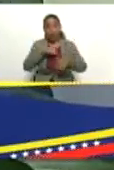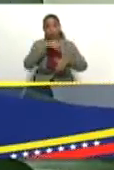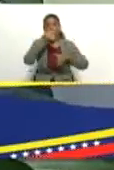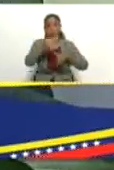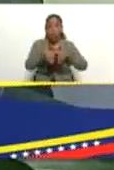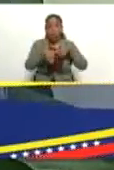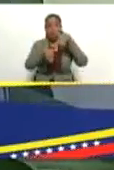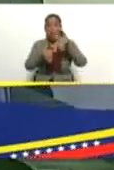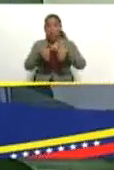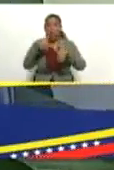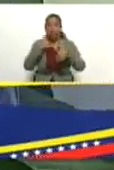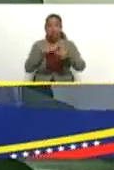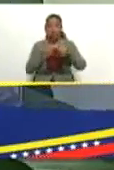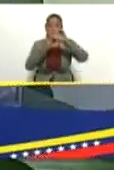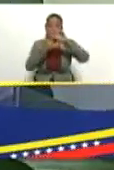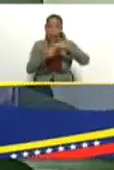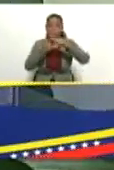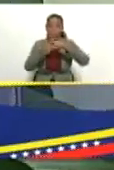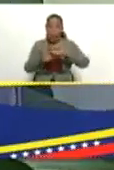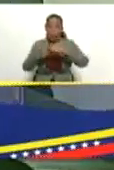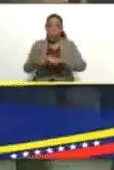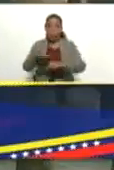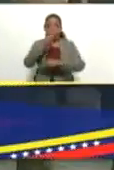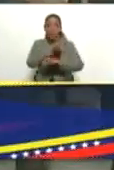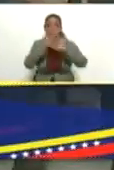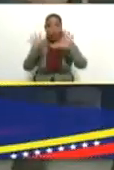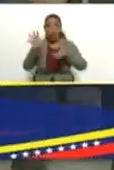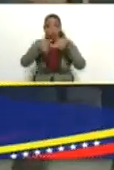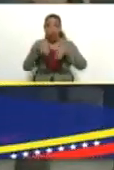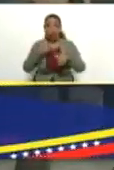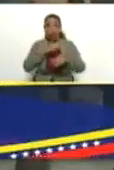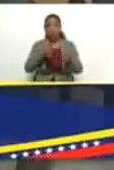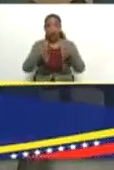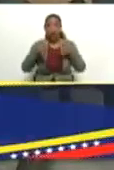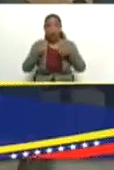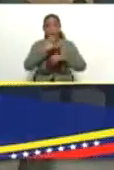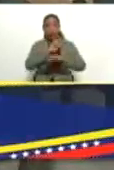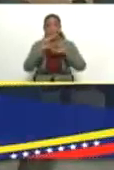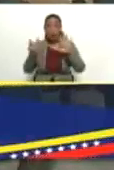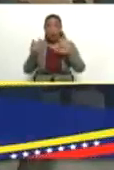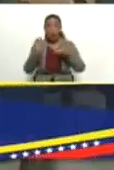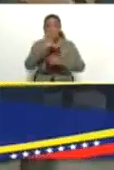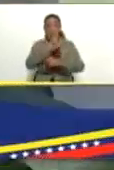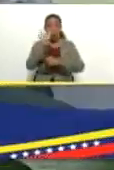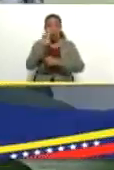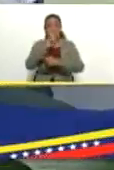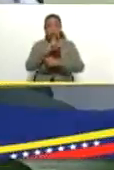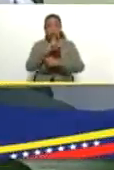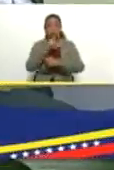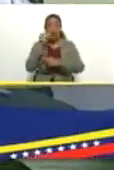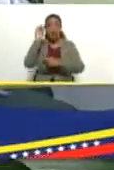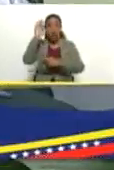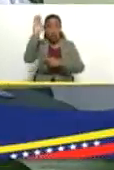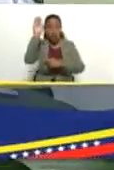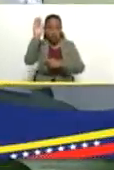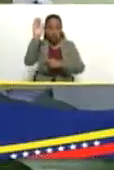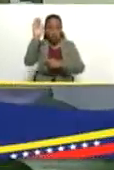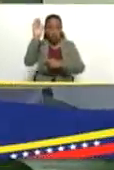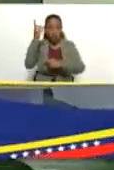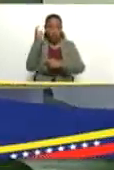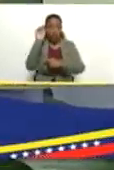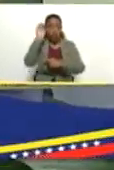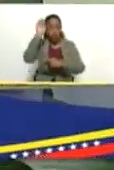como siempre, voto a voto. De 29 elecciones hemos ganado 27 en 24 años. Y las que vengan, y las que vienen,